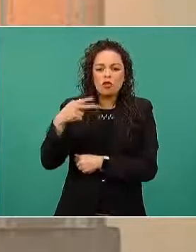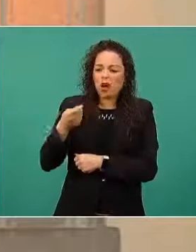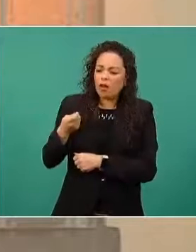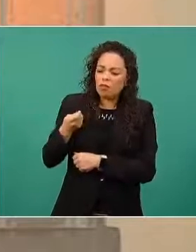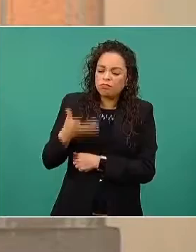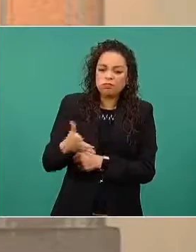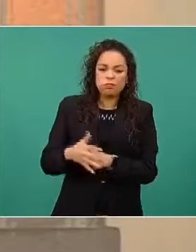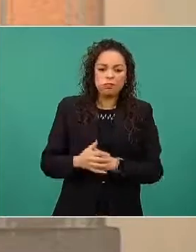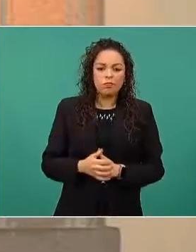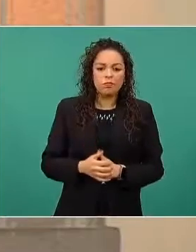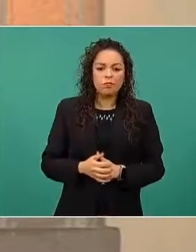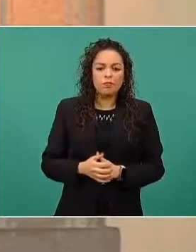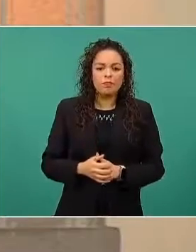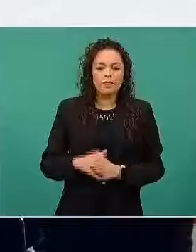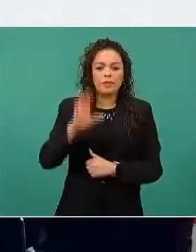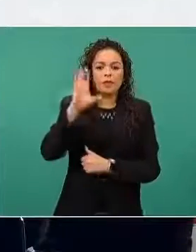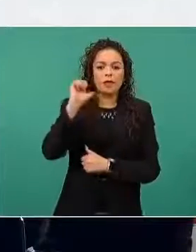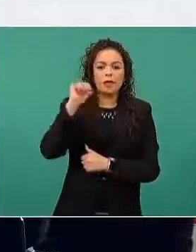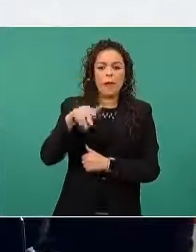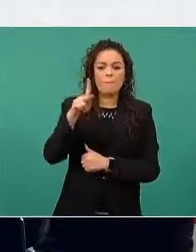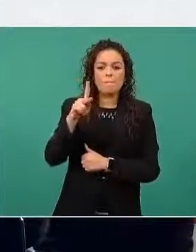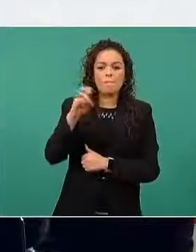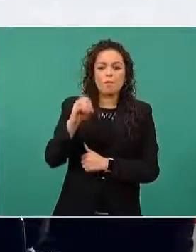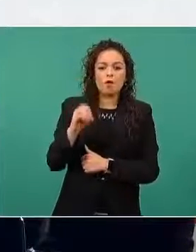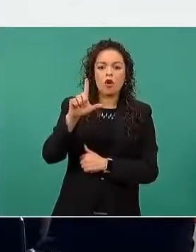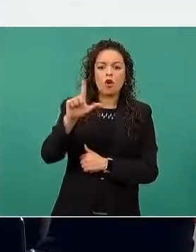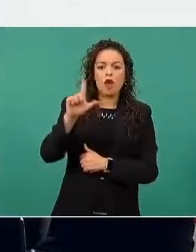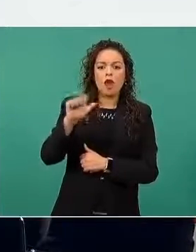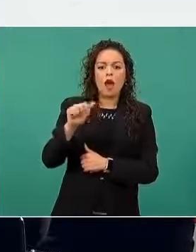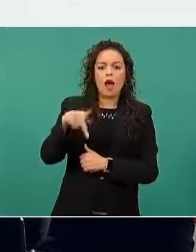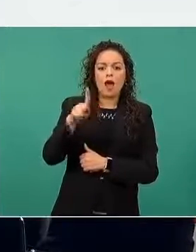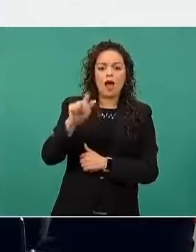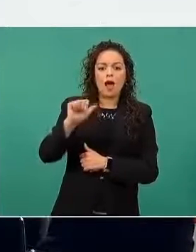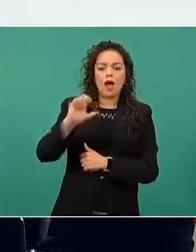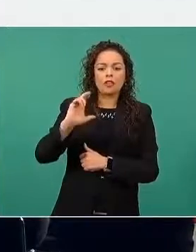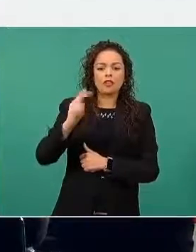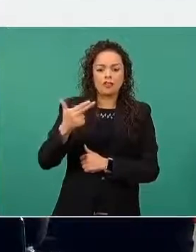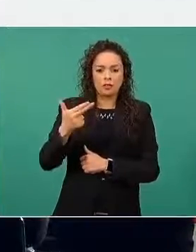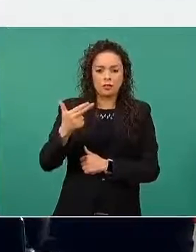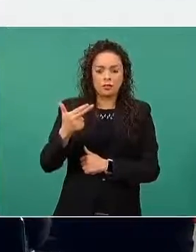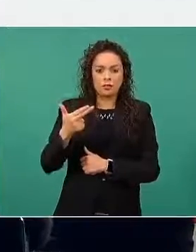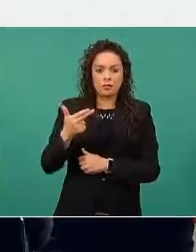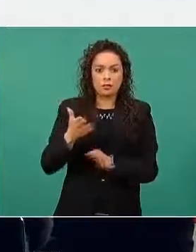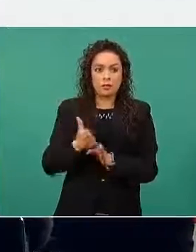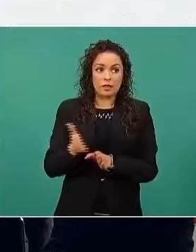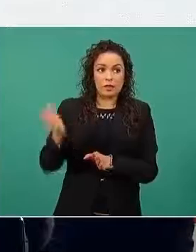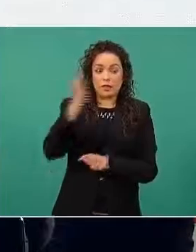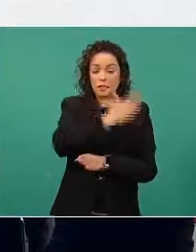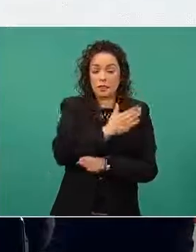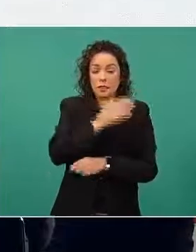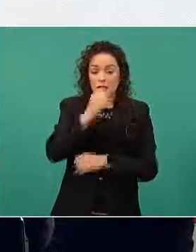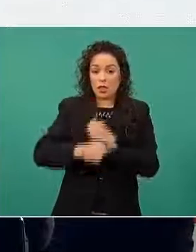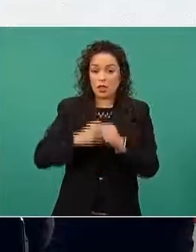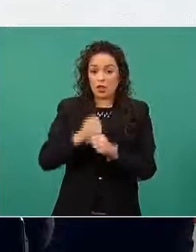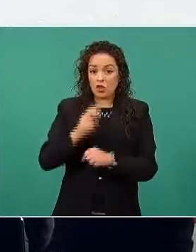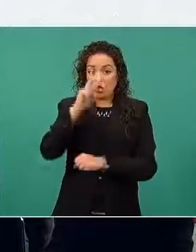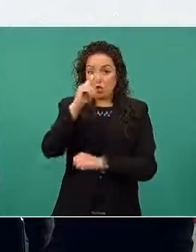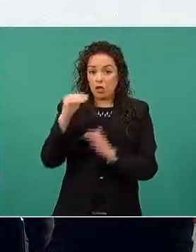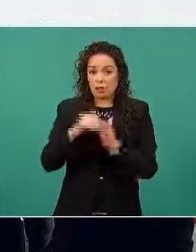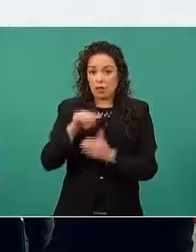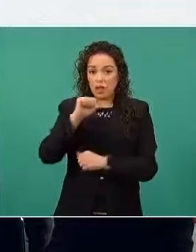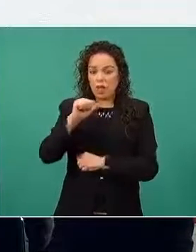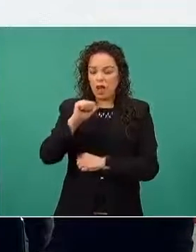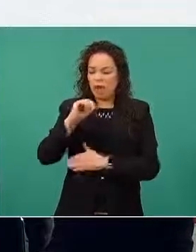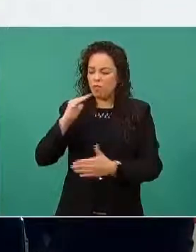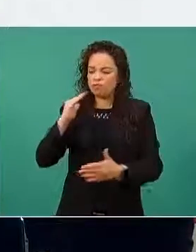se denomina Campo Lakach y que fue suspendido en la administración pasada en el 2016. Es un proyecto